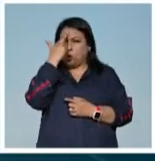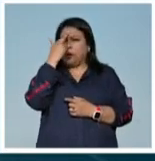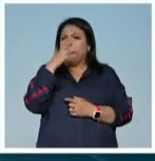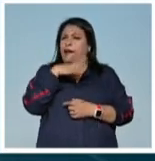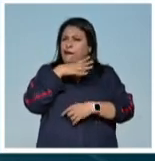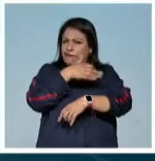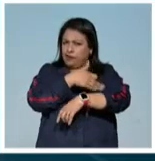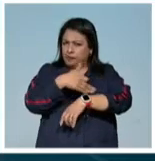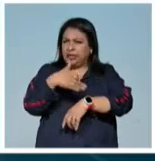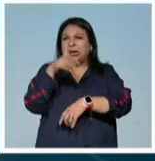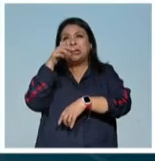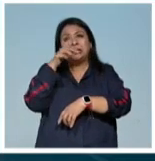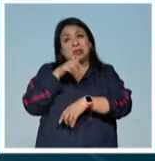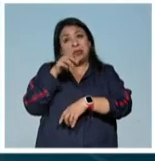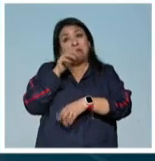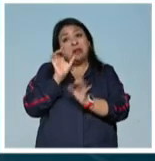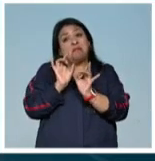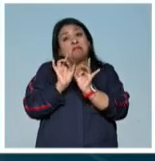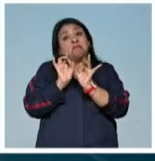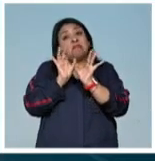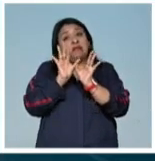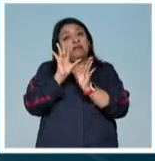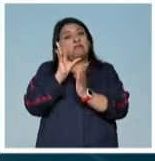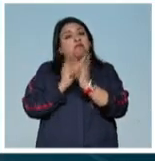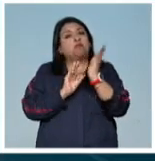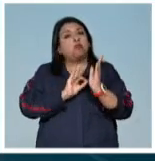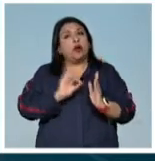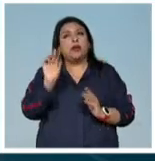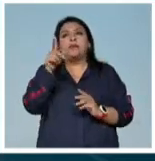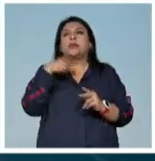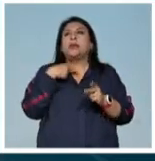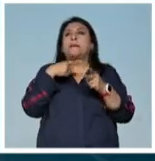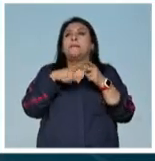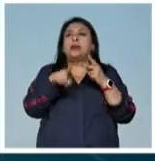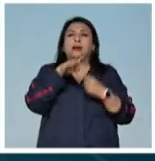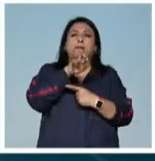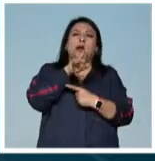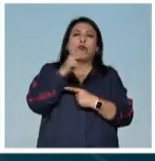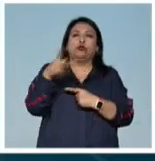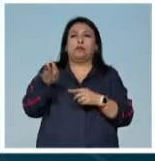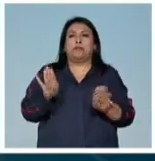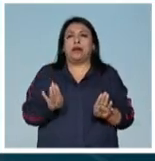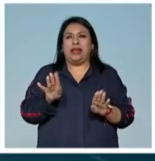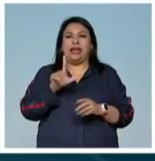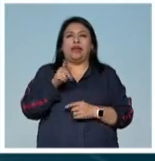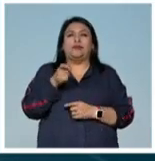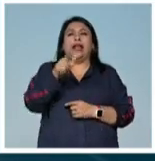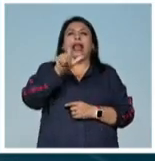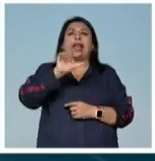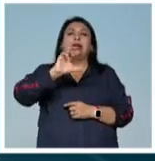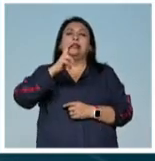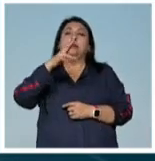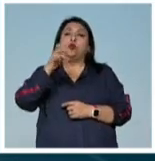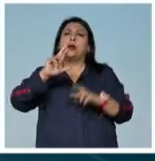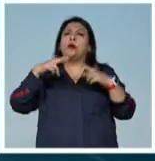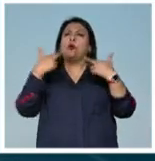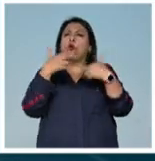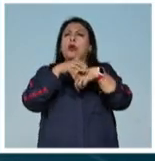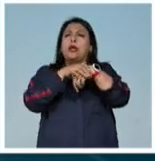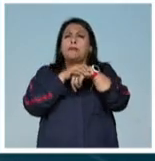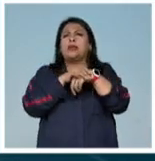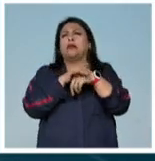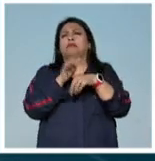familiares siempre puede ser un buen punto de escape. Comienza con Marcos y su pareja La Chamuca en una reunión con amigos. A